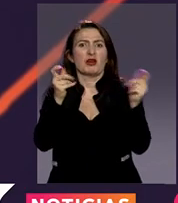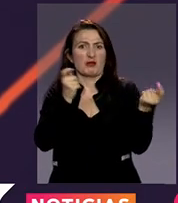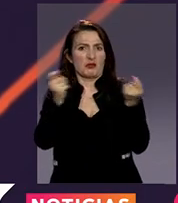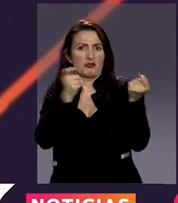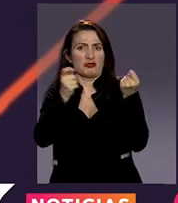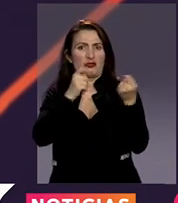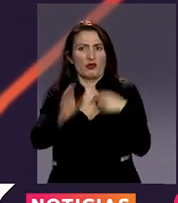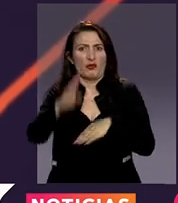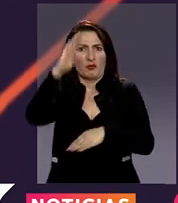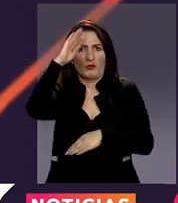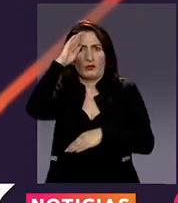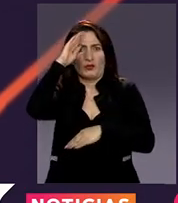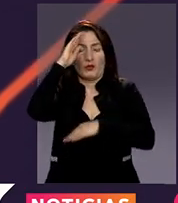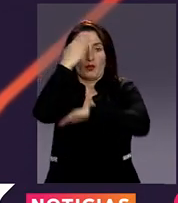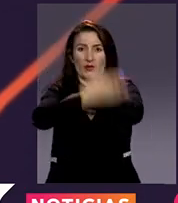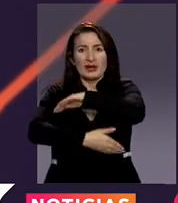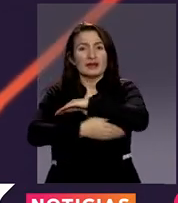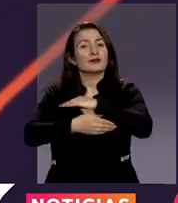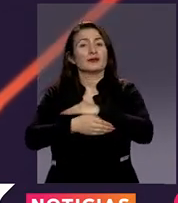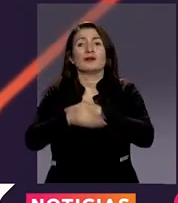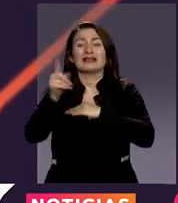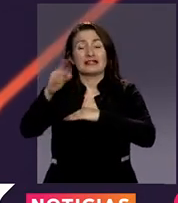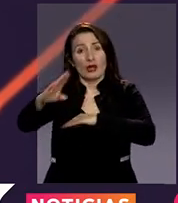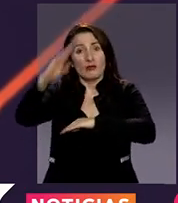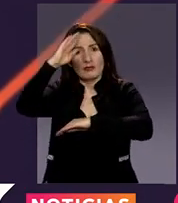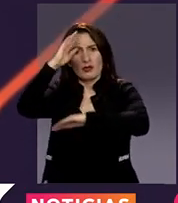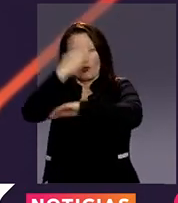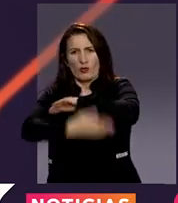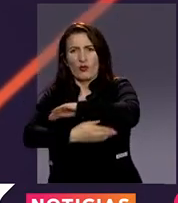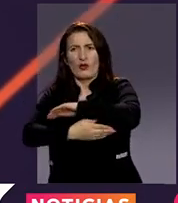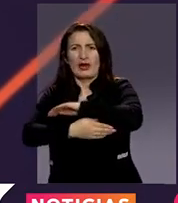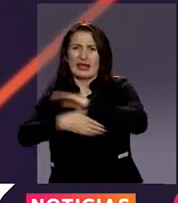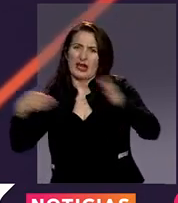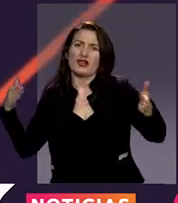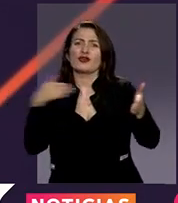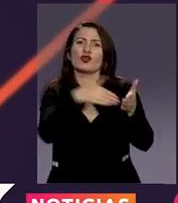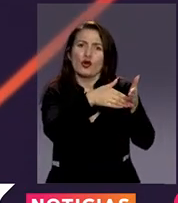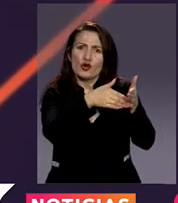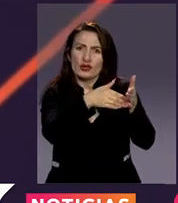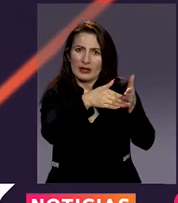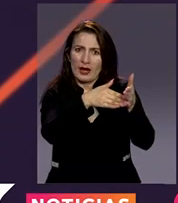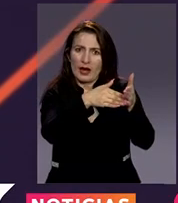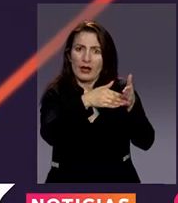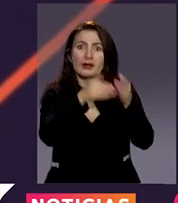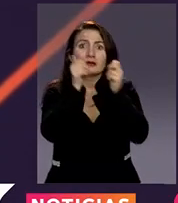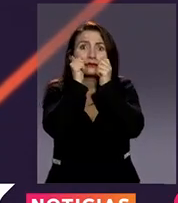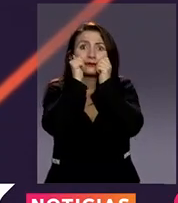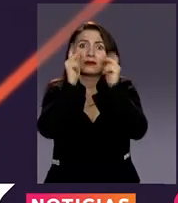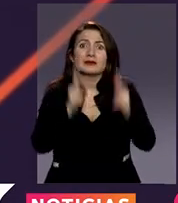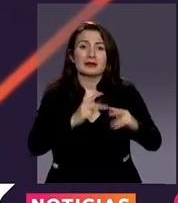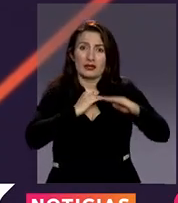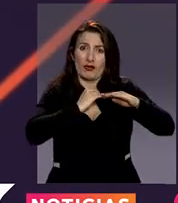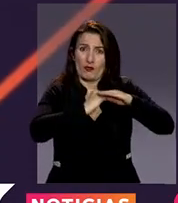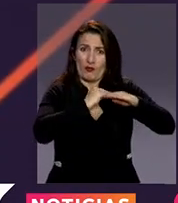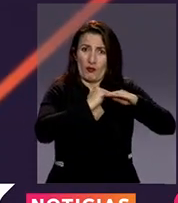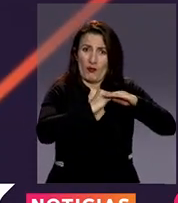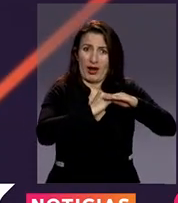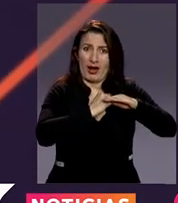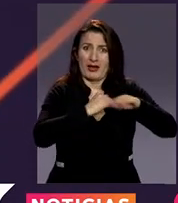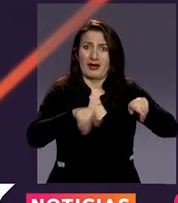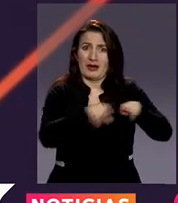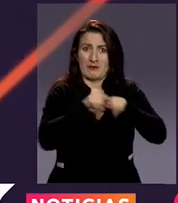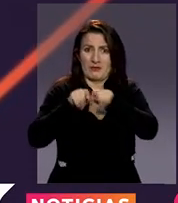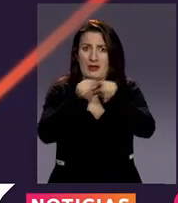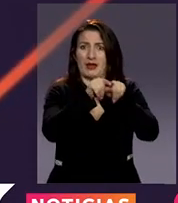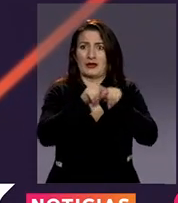controlando a vándalos. Una fuerza pública que está atentando contra su propio pueblo.